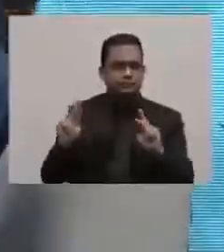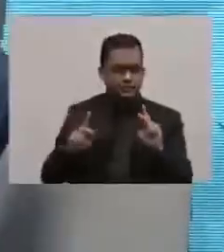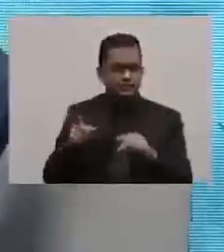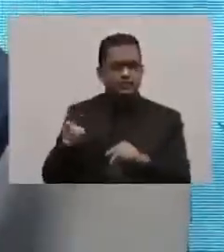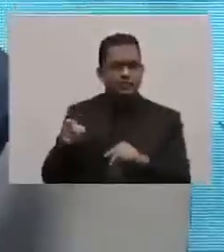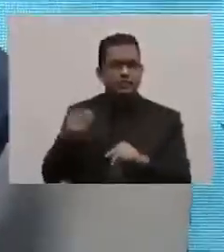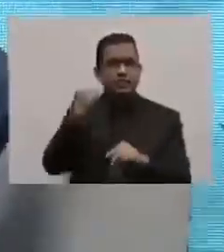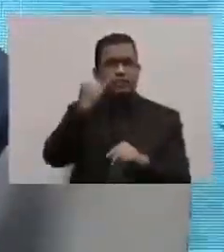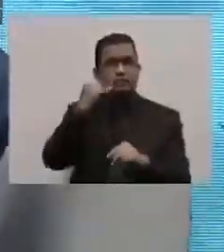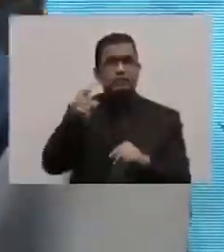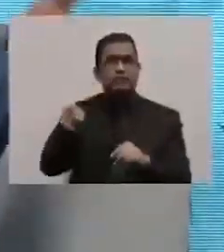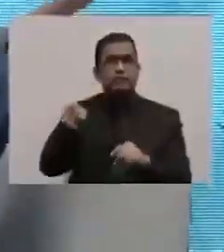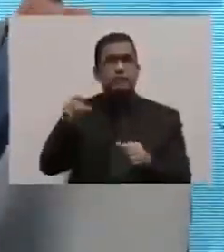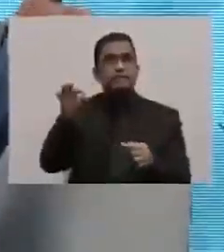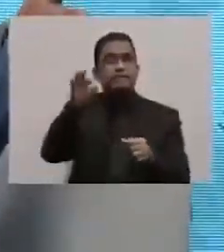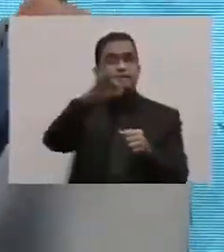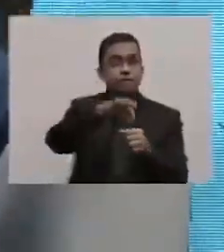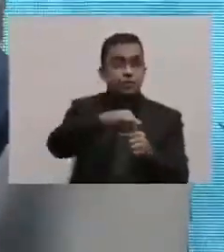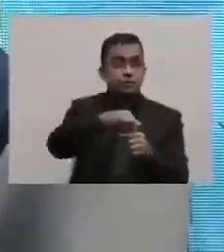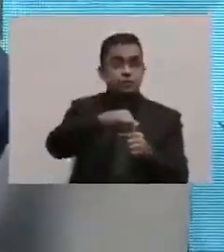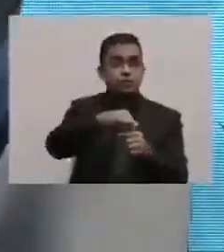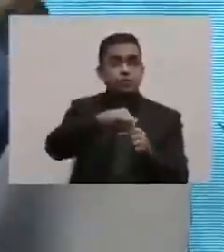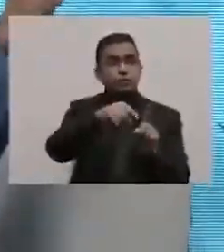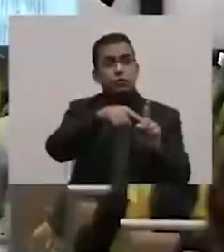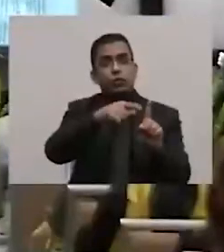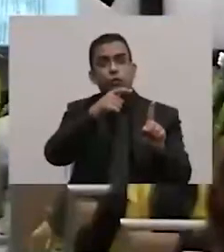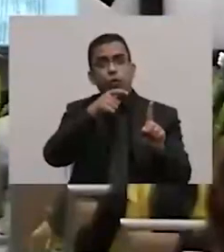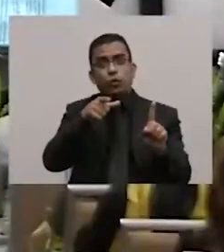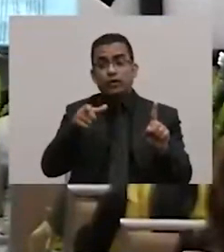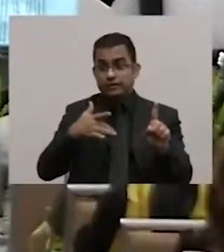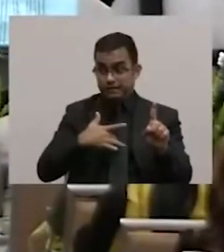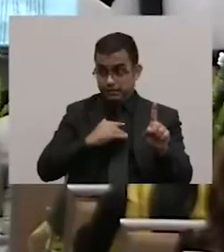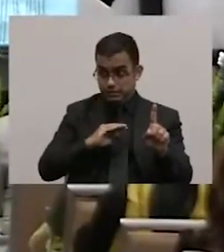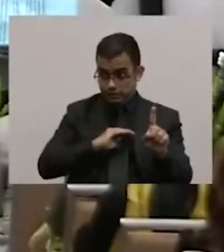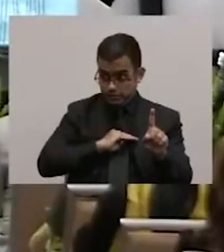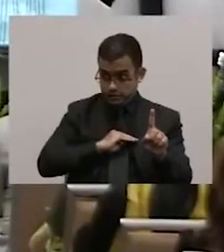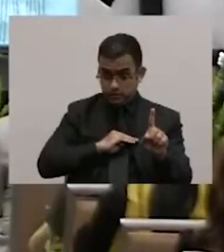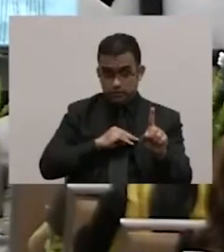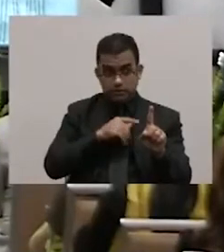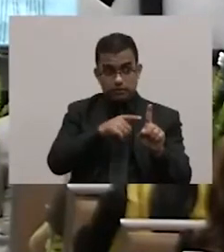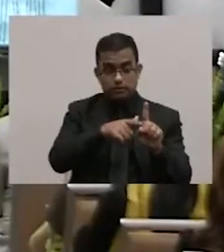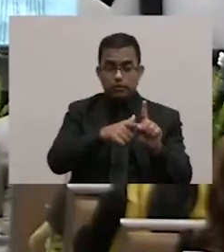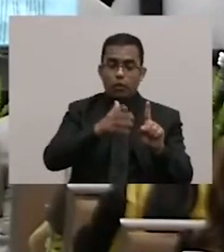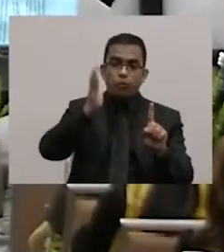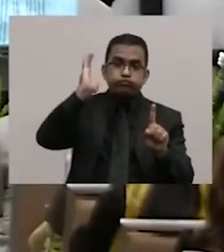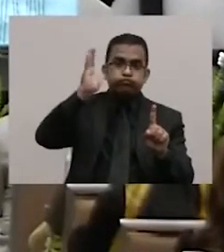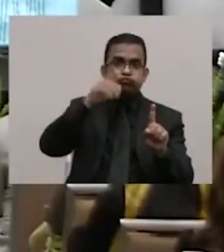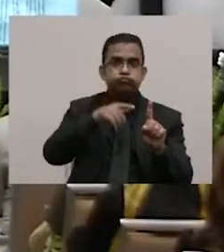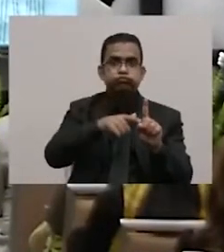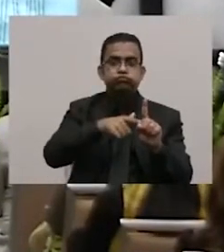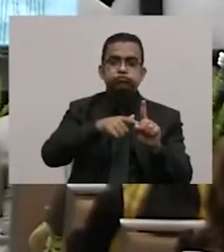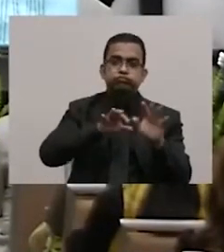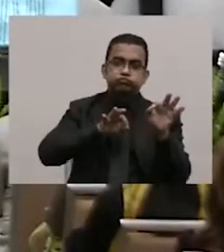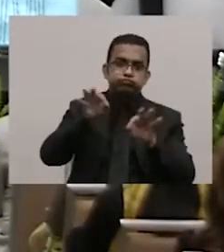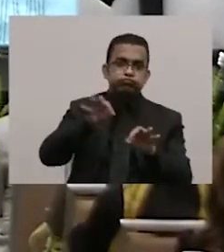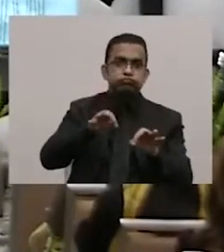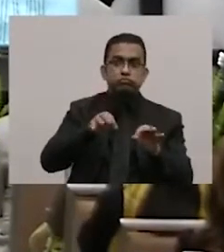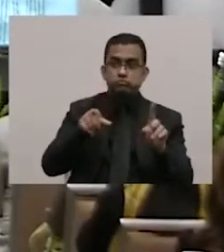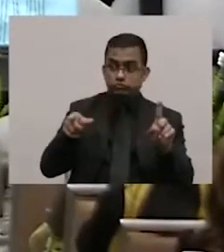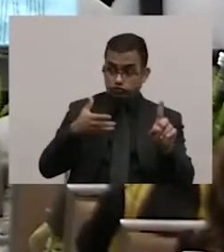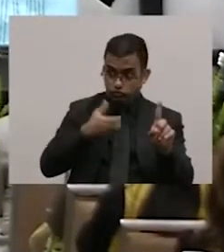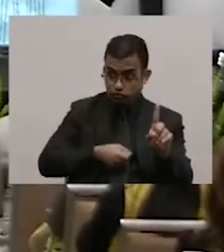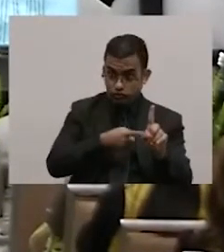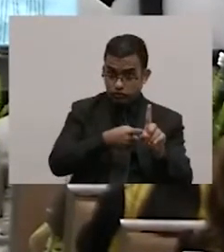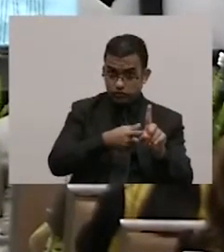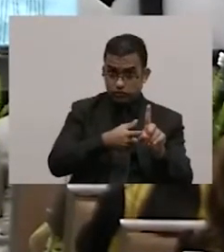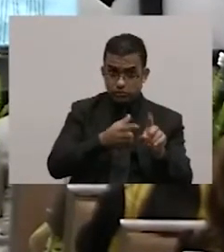Vote por el que lo convenza en función de las ideas que expresen. Si usted vota por un mudo,